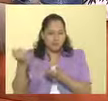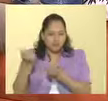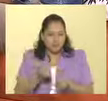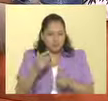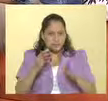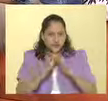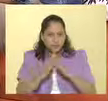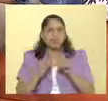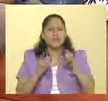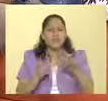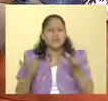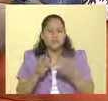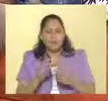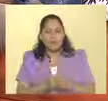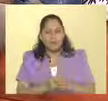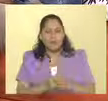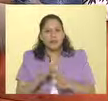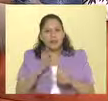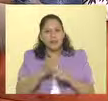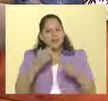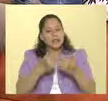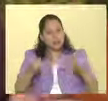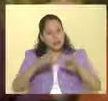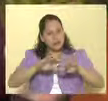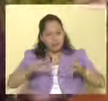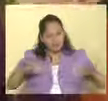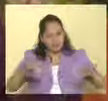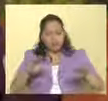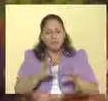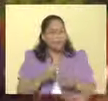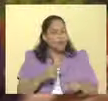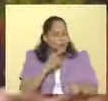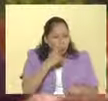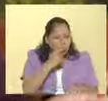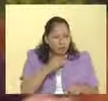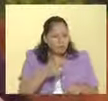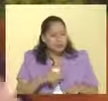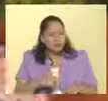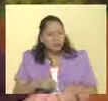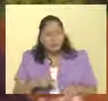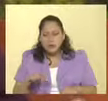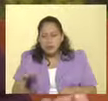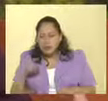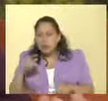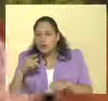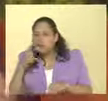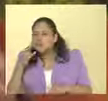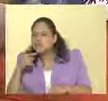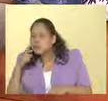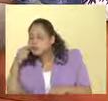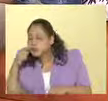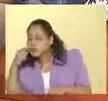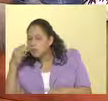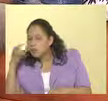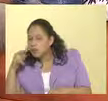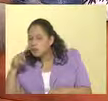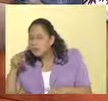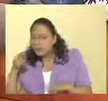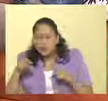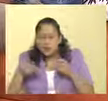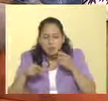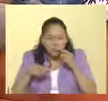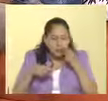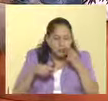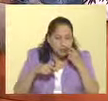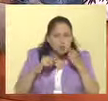¿Qué vamos a hacer? Para empezar, obviamente, separarlos. Que se vean, que se huelan tal vez a través de las puertas para que comiencen a percibir los